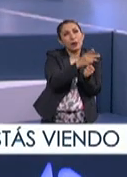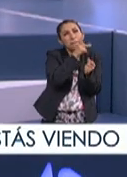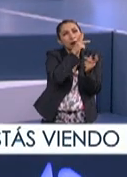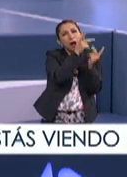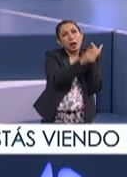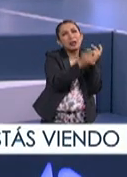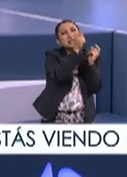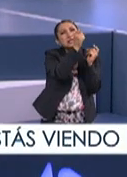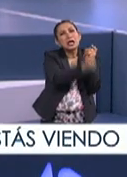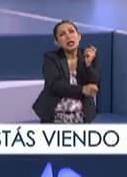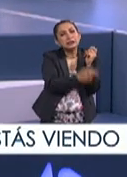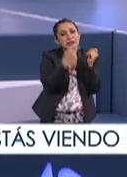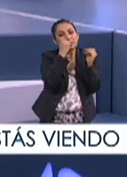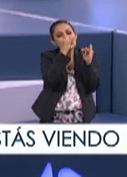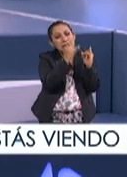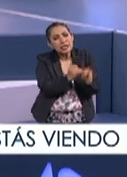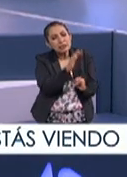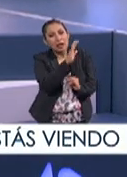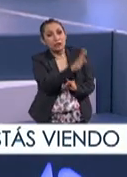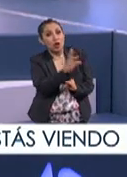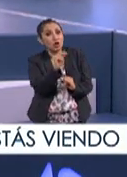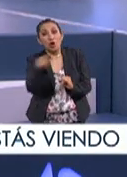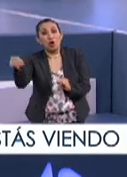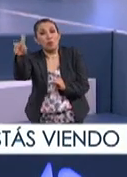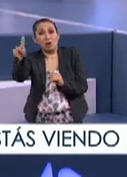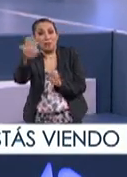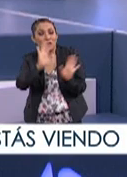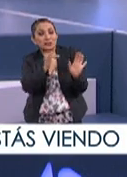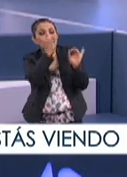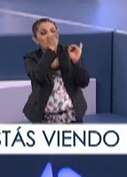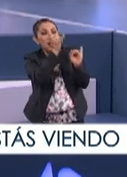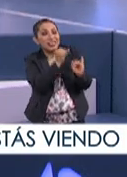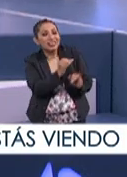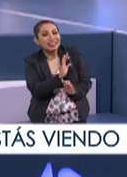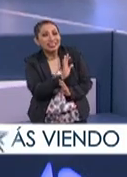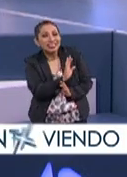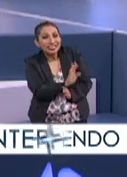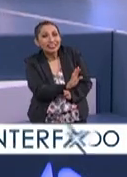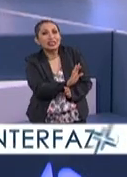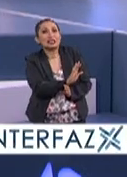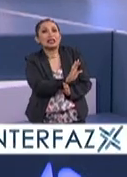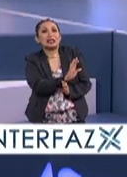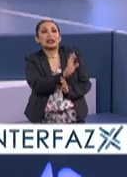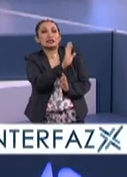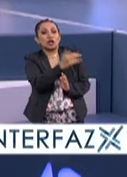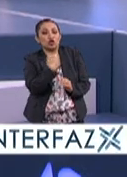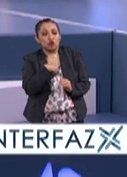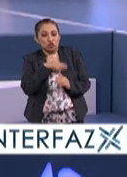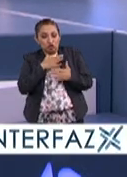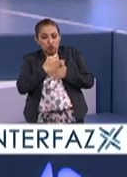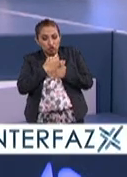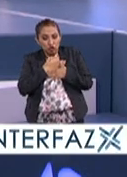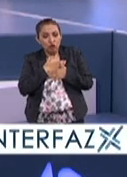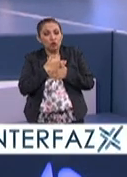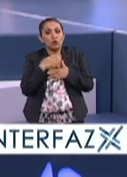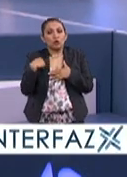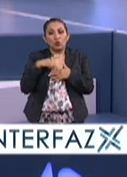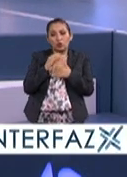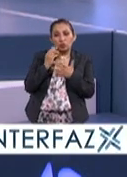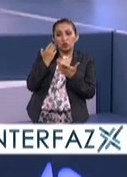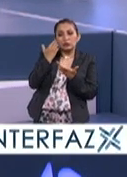podemos recuperar la identidad, no de los pueblos, sino la identidad de nuestra persona,